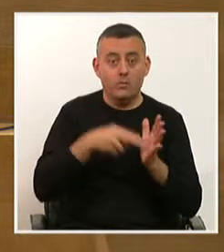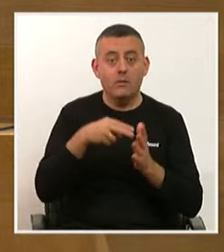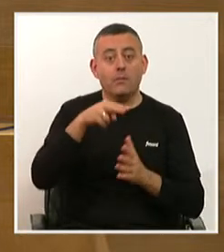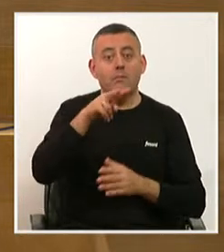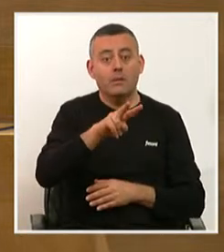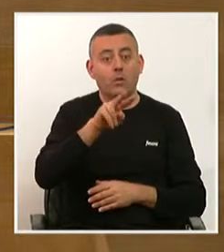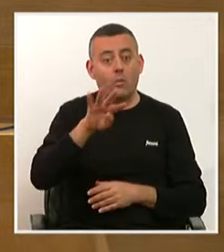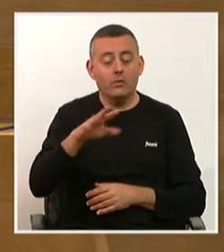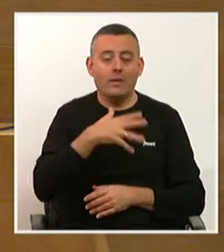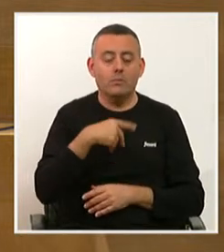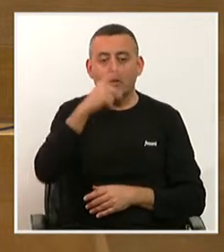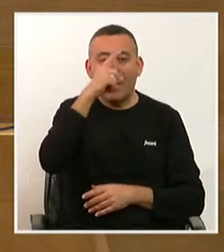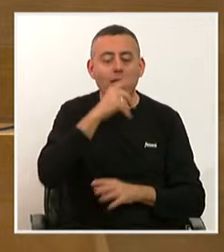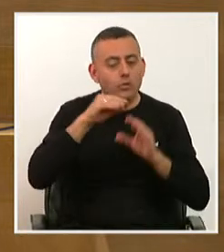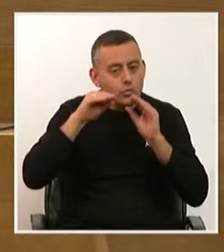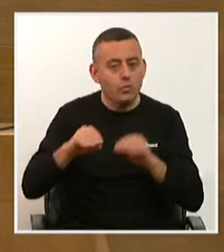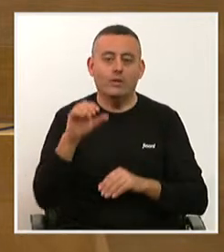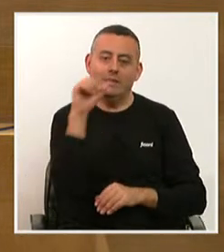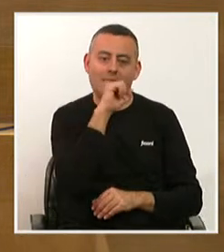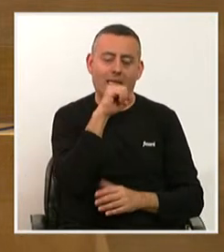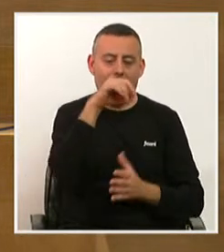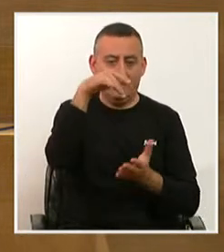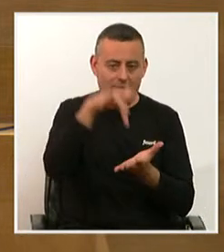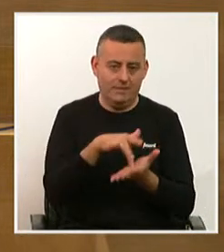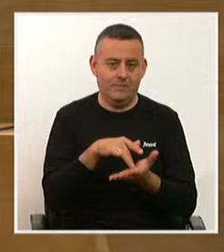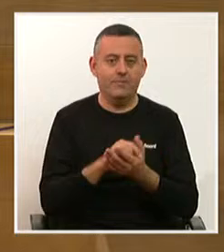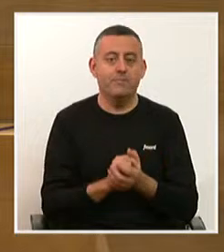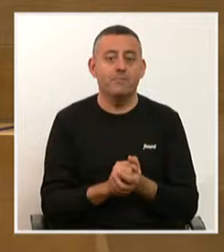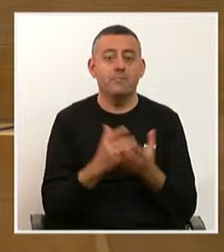sociedad civil está